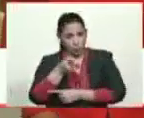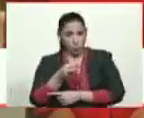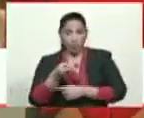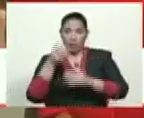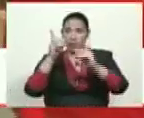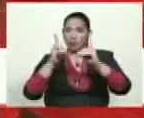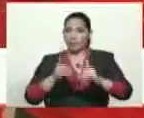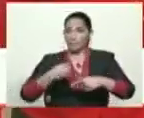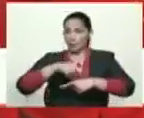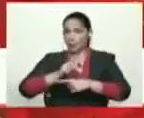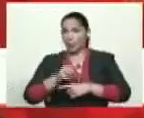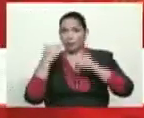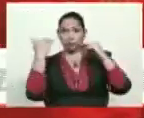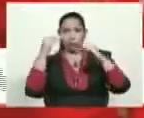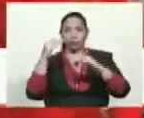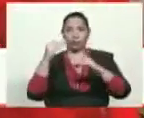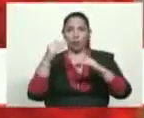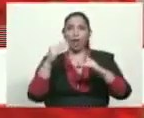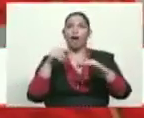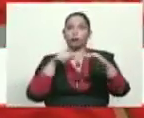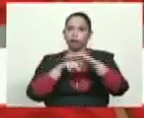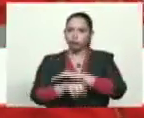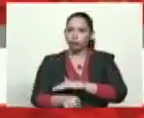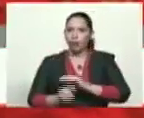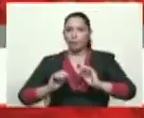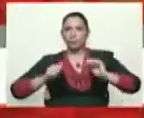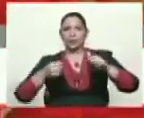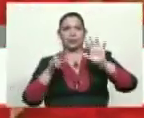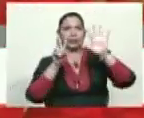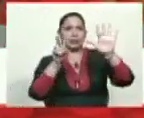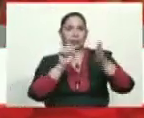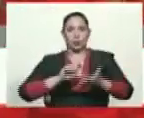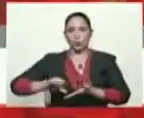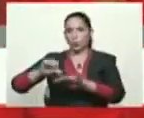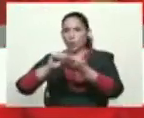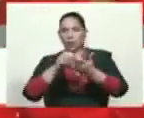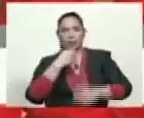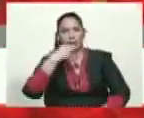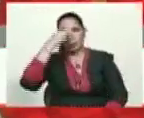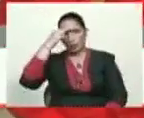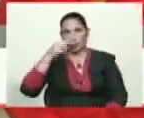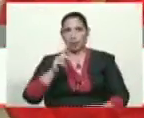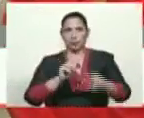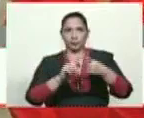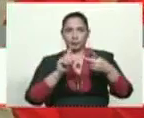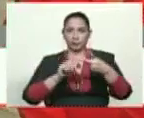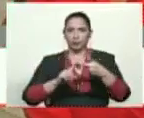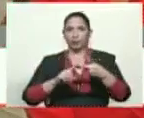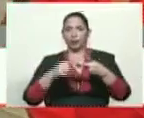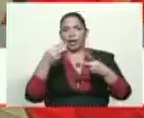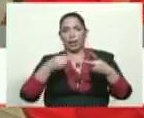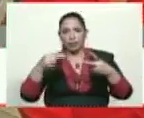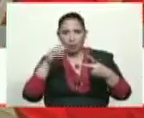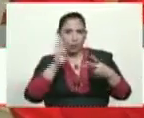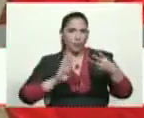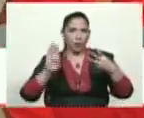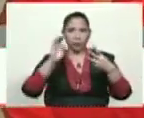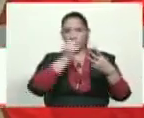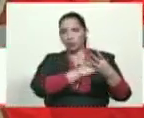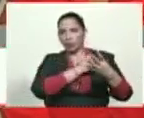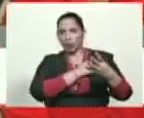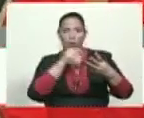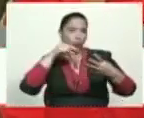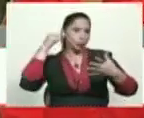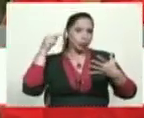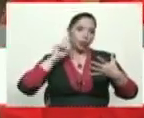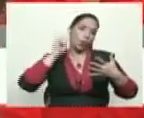esta primera etapa entre en siete ciudades del estado mirando a la ciudad capital los teques el latido baruta chacao sucre